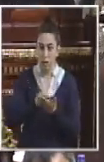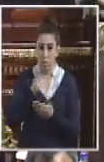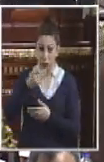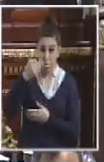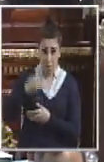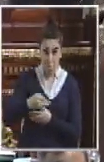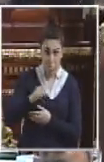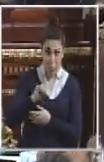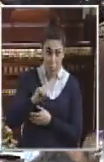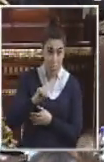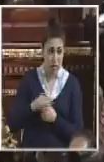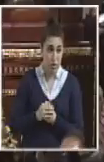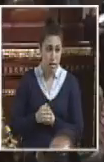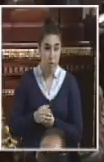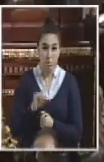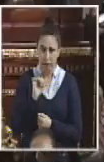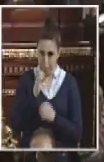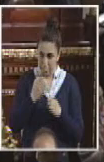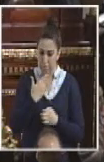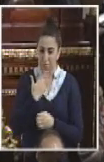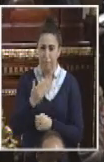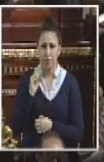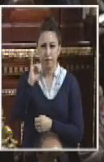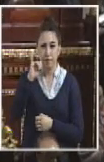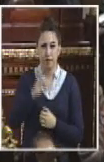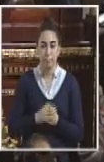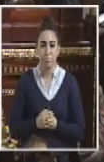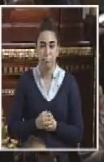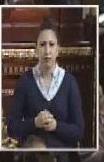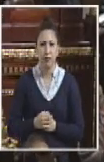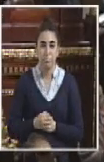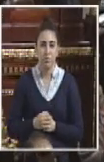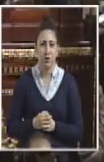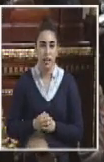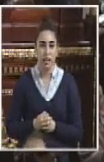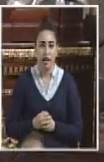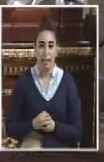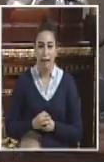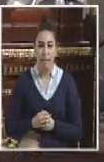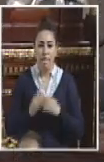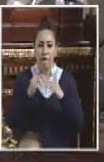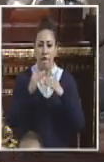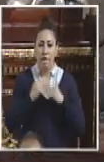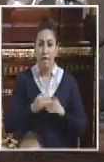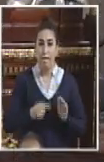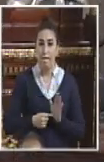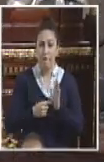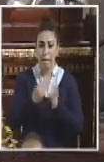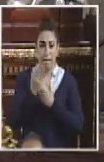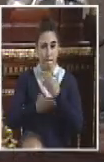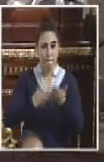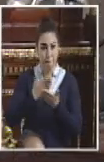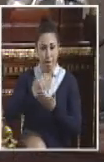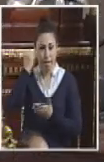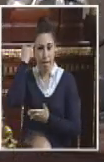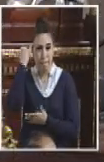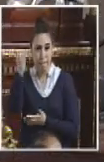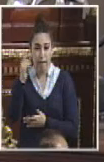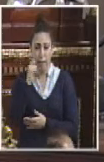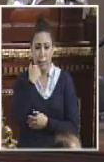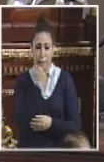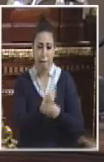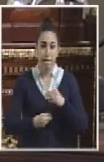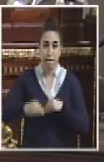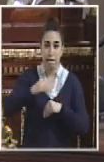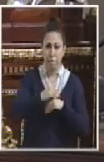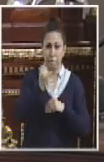Tabe? Lo celebro. Gracias. Para presentar una iniciativa con proyecto de decreto por el que se